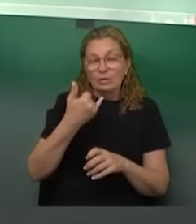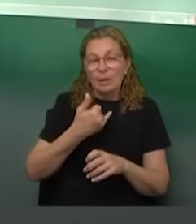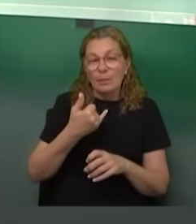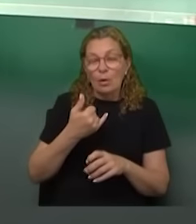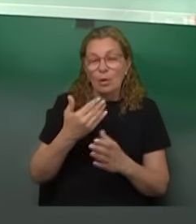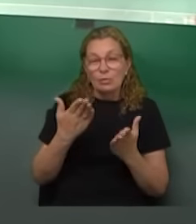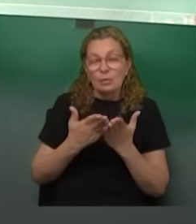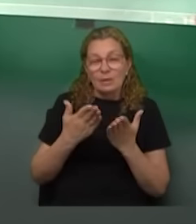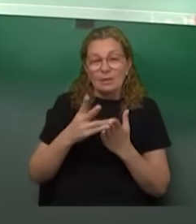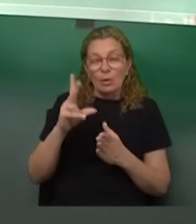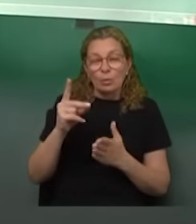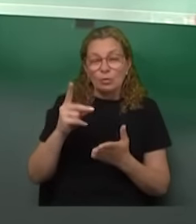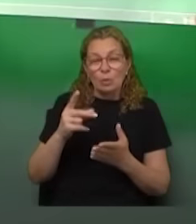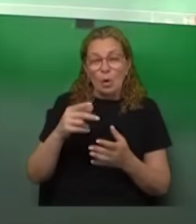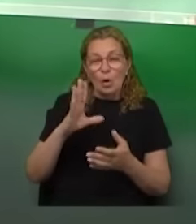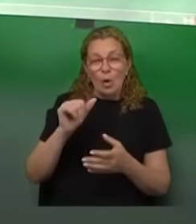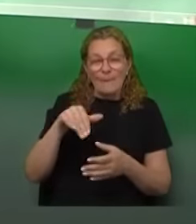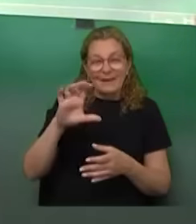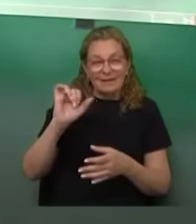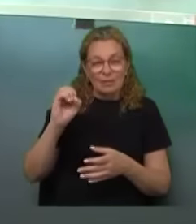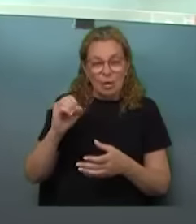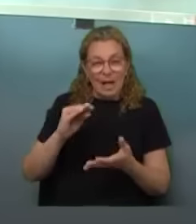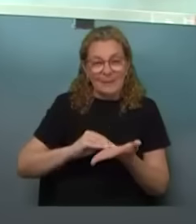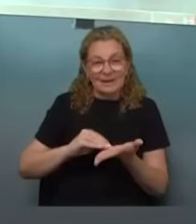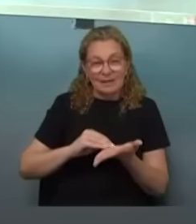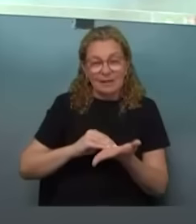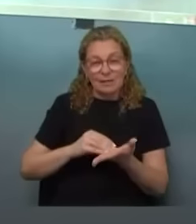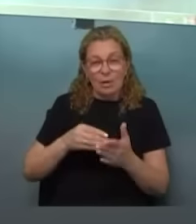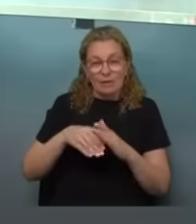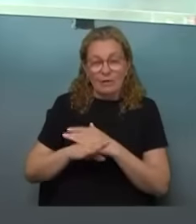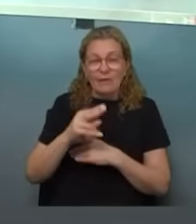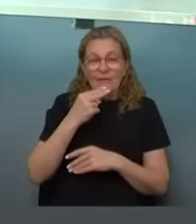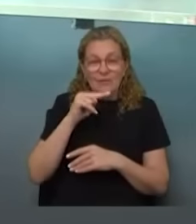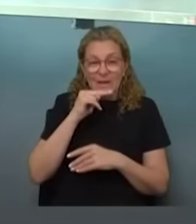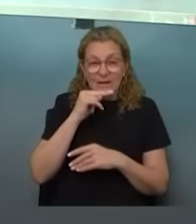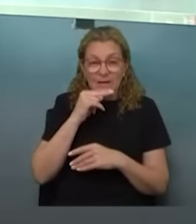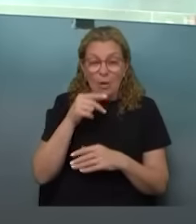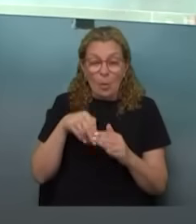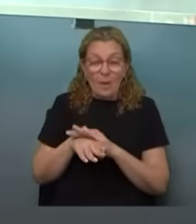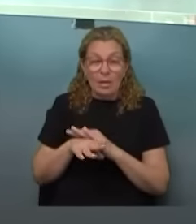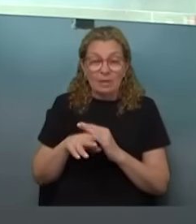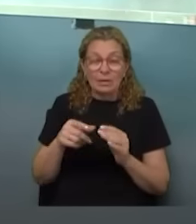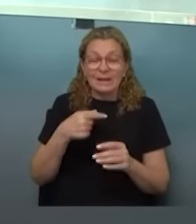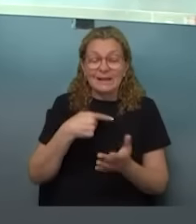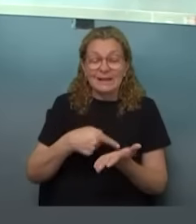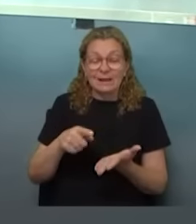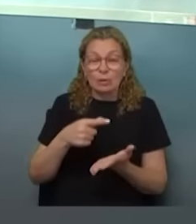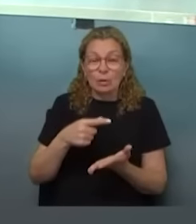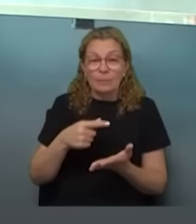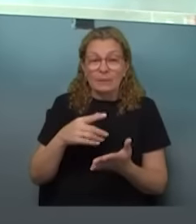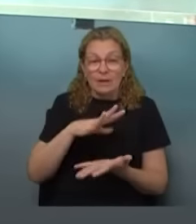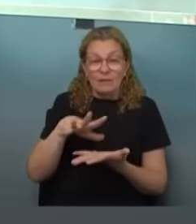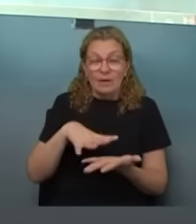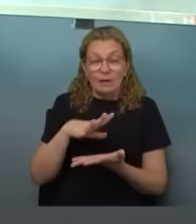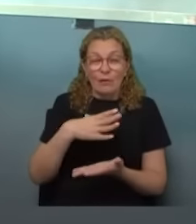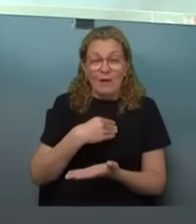la utu de comercio y Administración anunciaron la ocupación a partir del viernes y por tiempo indeterminado de ese Centro Educativo que está ubicado en el barrio